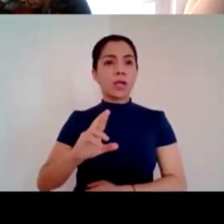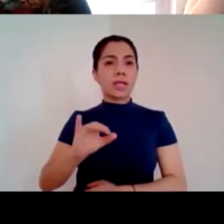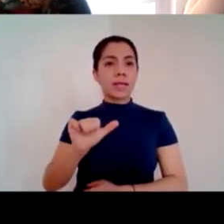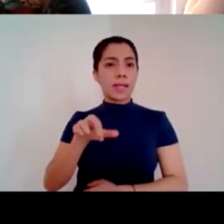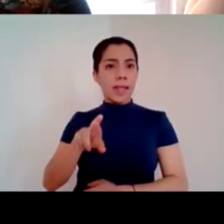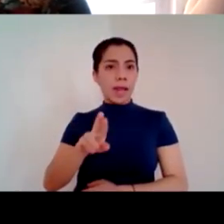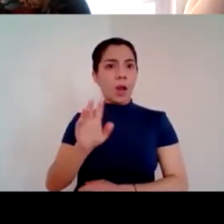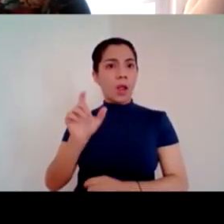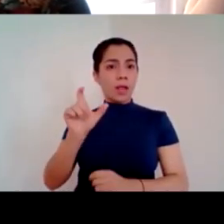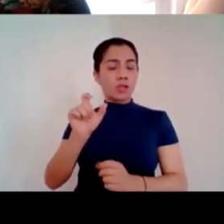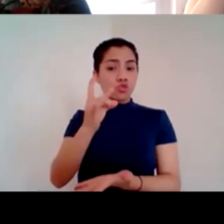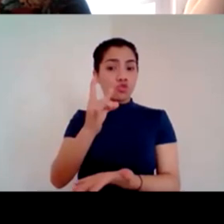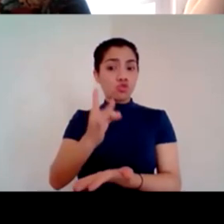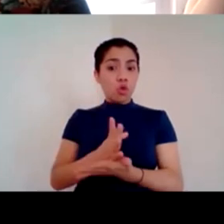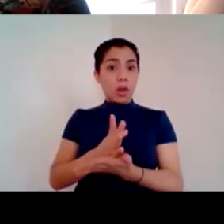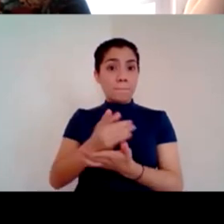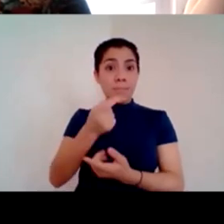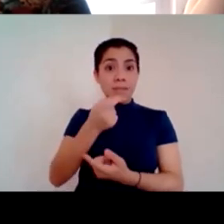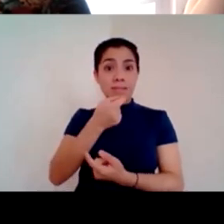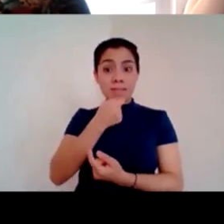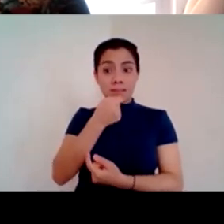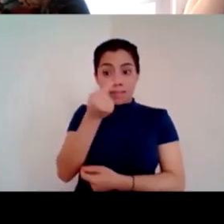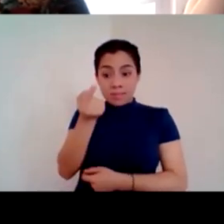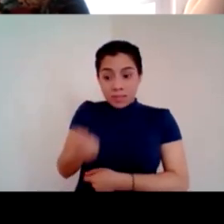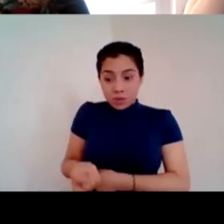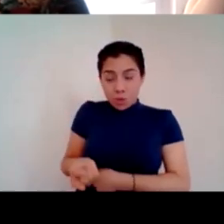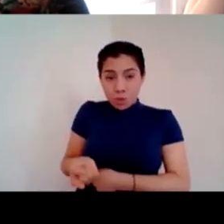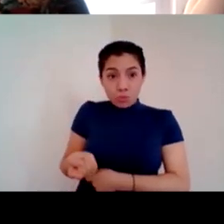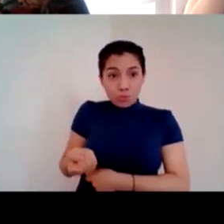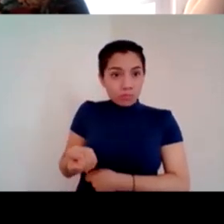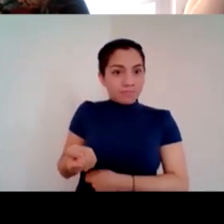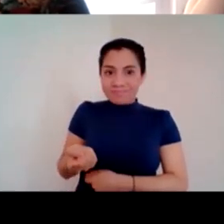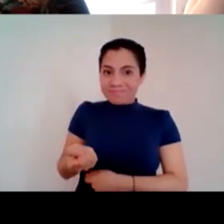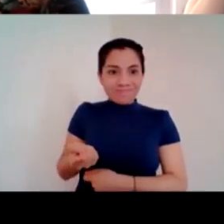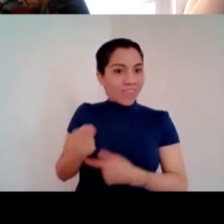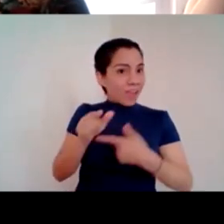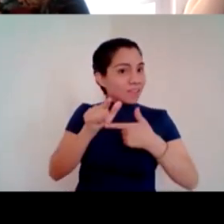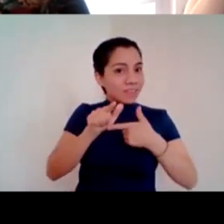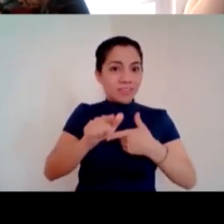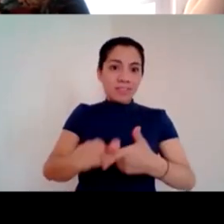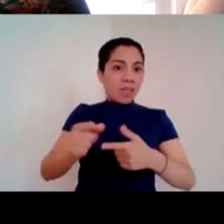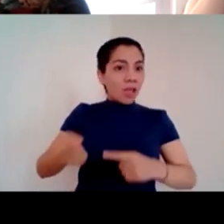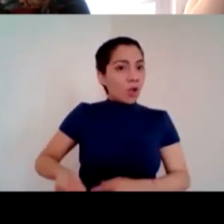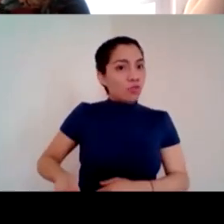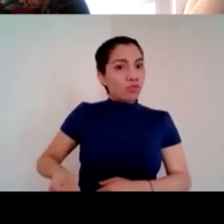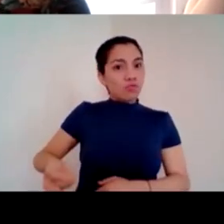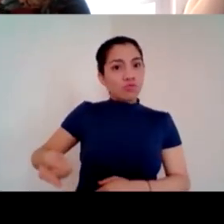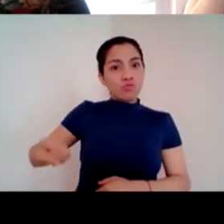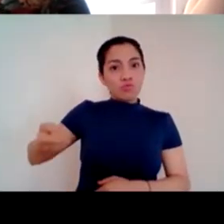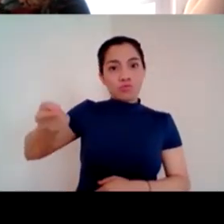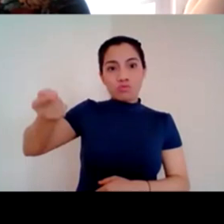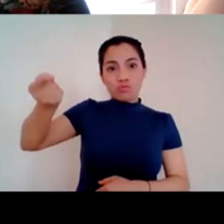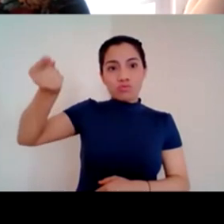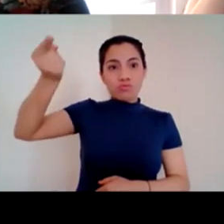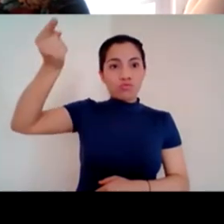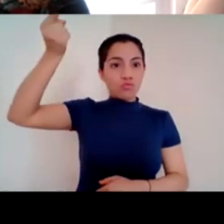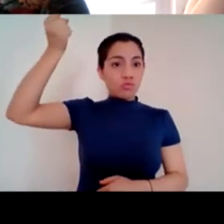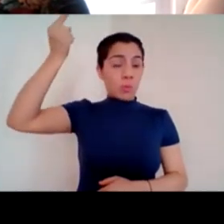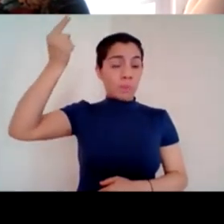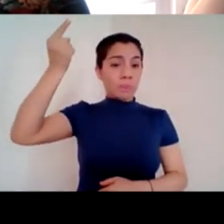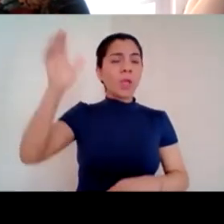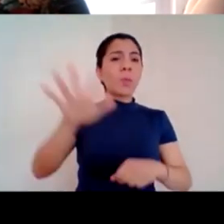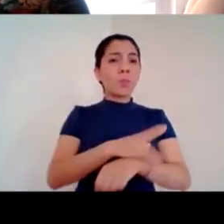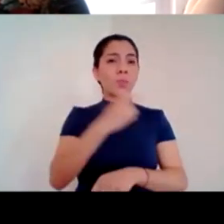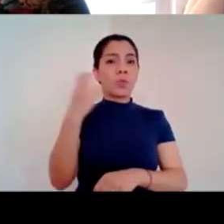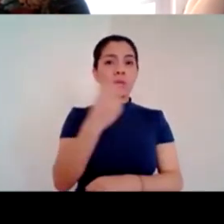criar es todo el tiempo ¿qué es lo que quiero decir? esta referencia inexorable a